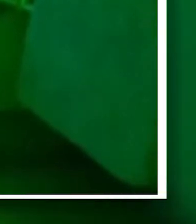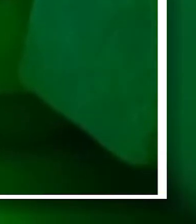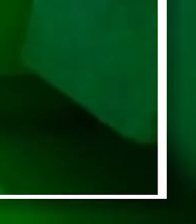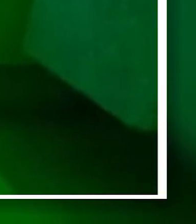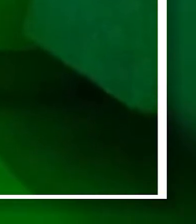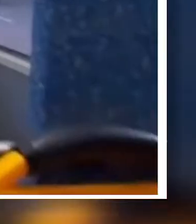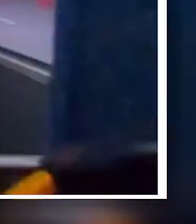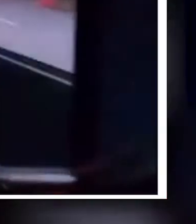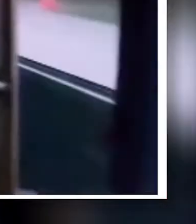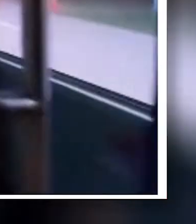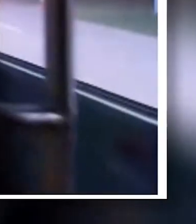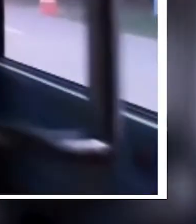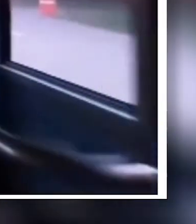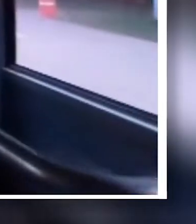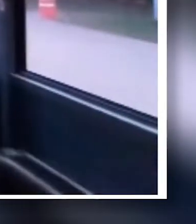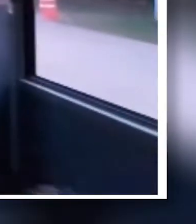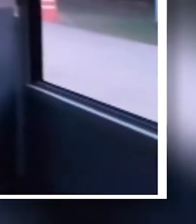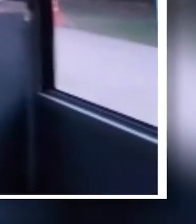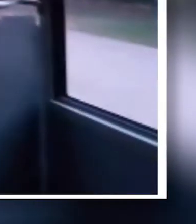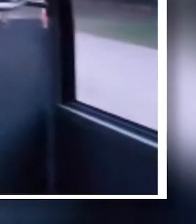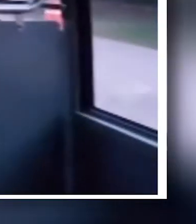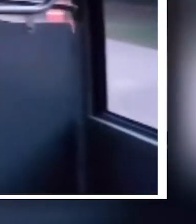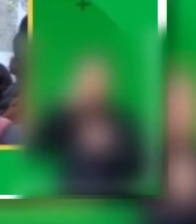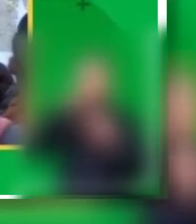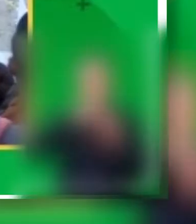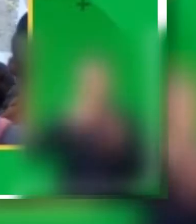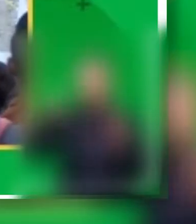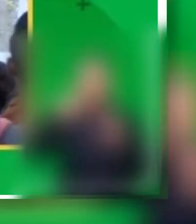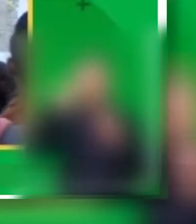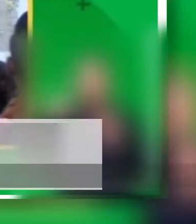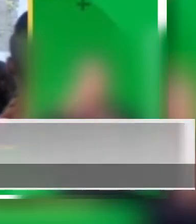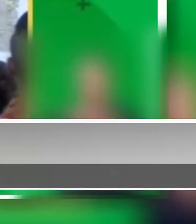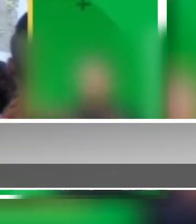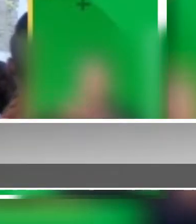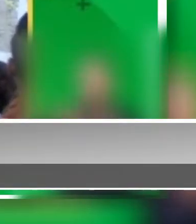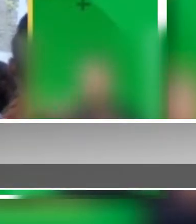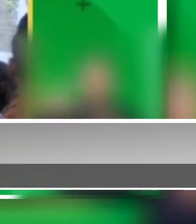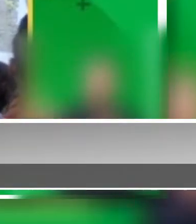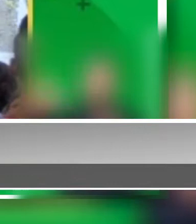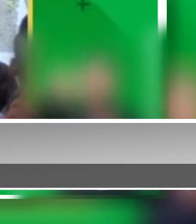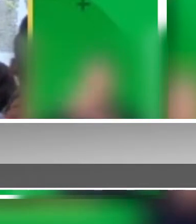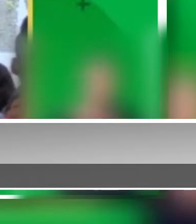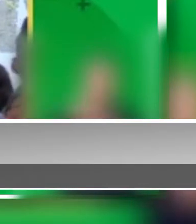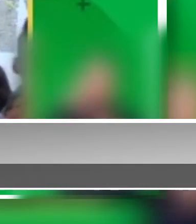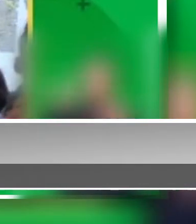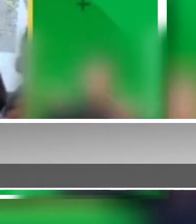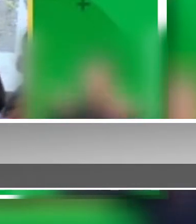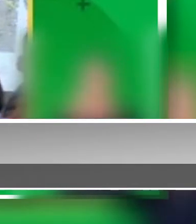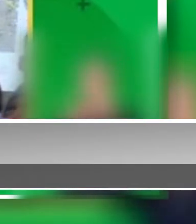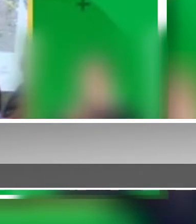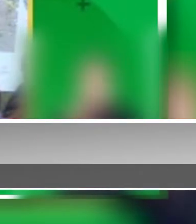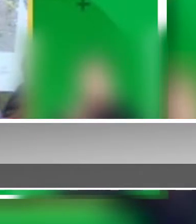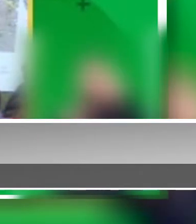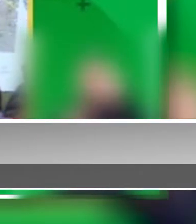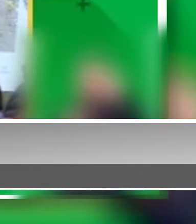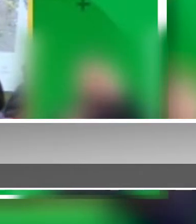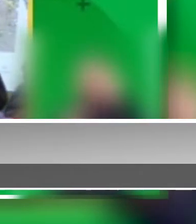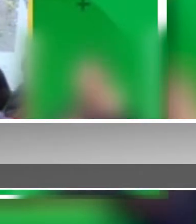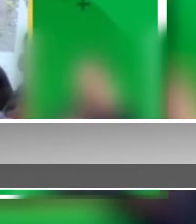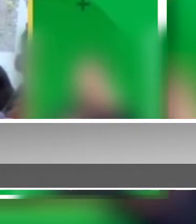detalla a continuación parte del derrotero de esta nueva ruta en la vía 1 el inicio es aquí a la puerta del instituto